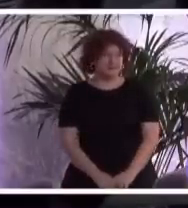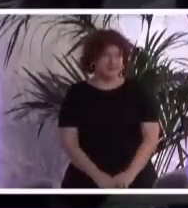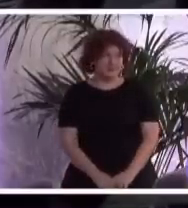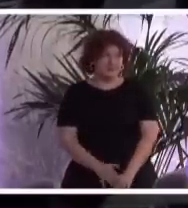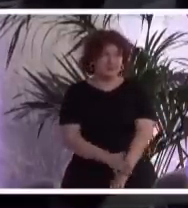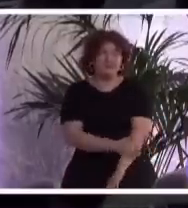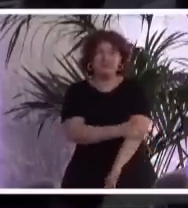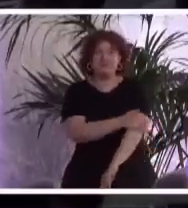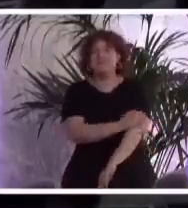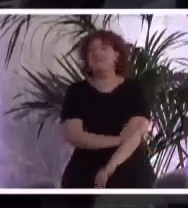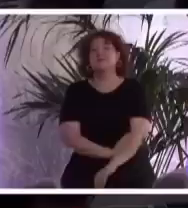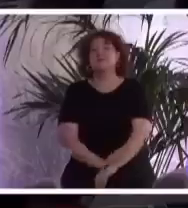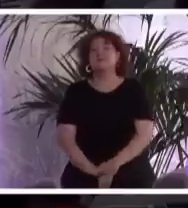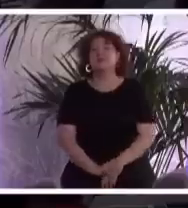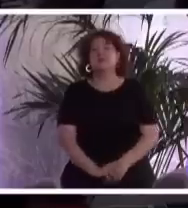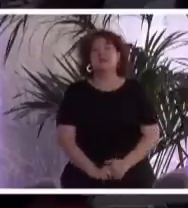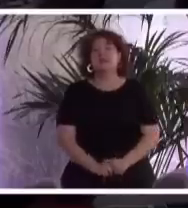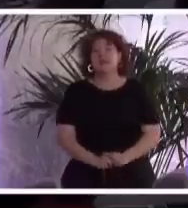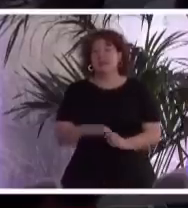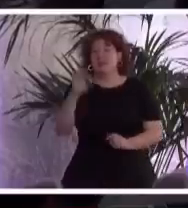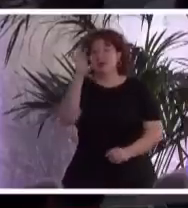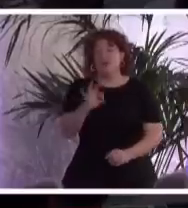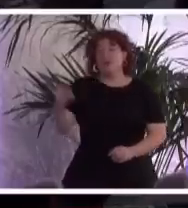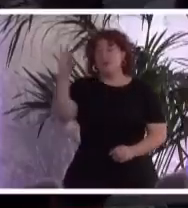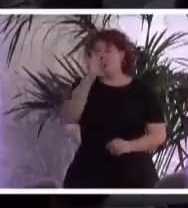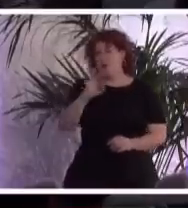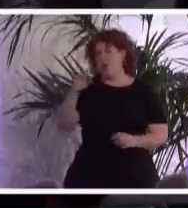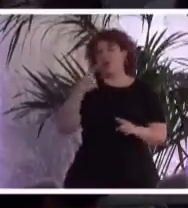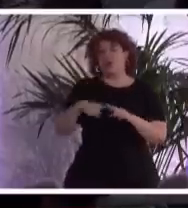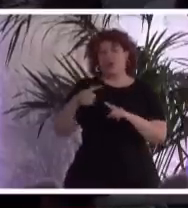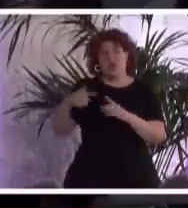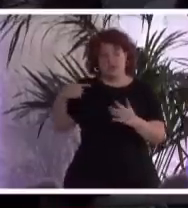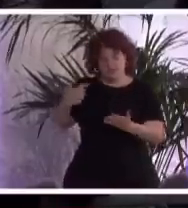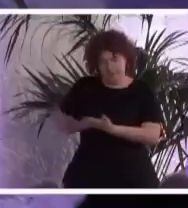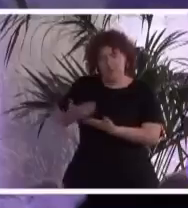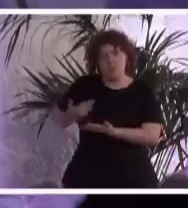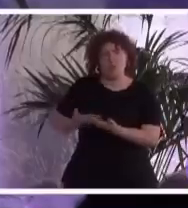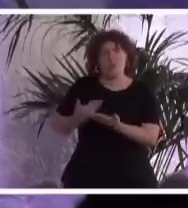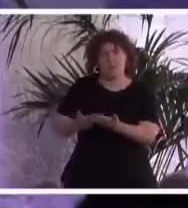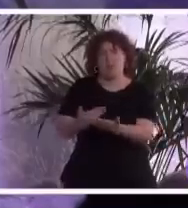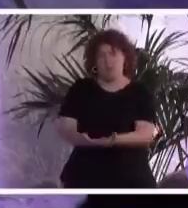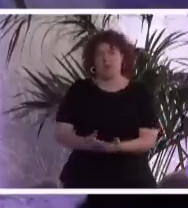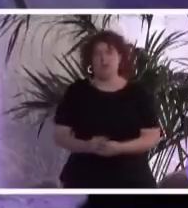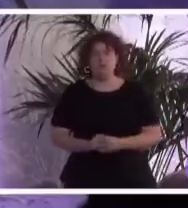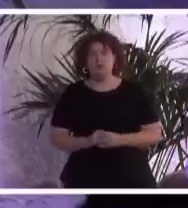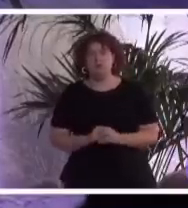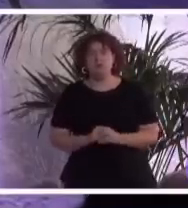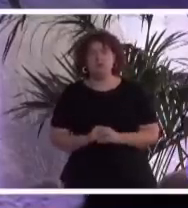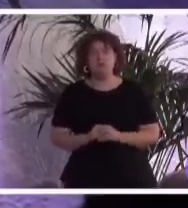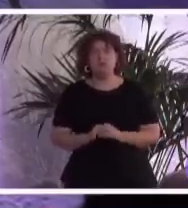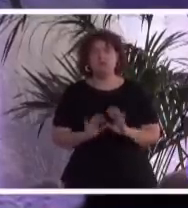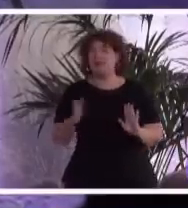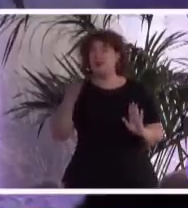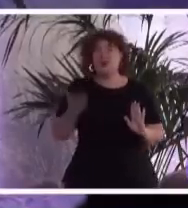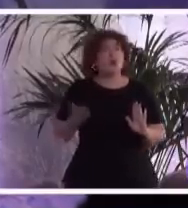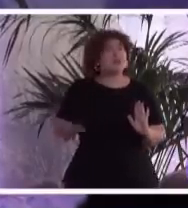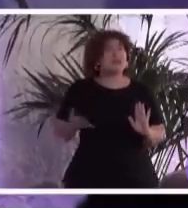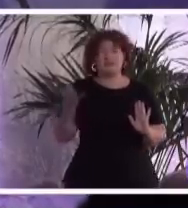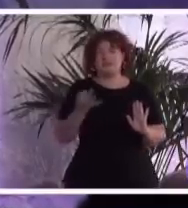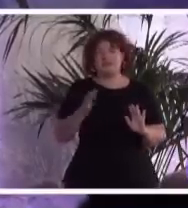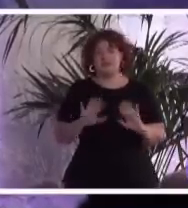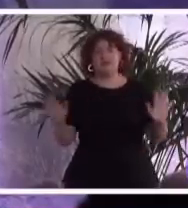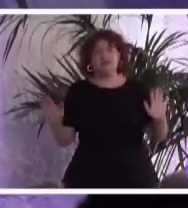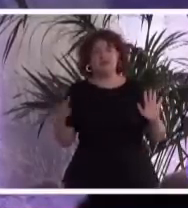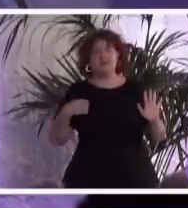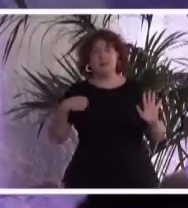podemos ha demostrado mucho en los últimos años pero lo más importante es que es una pieza no